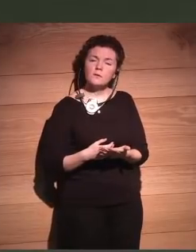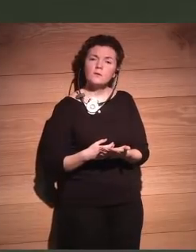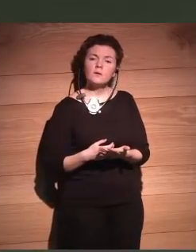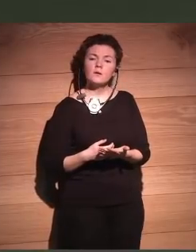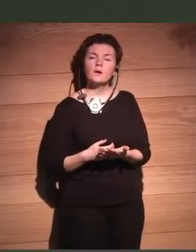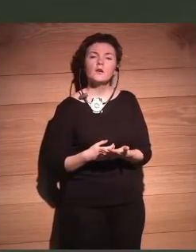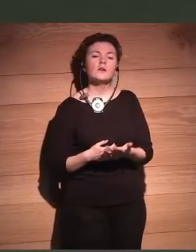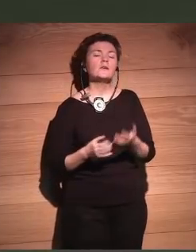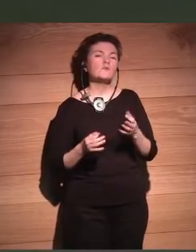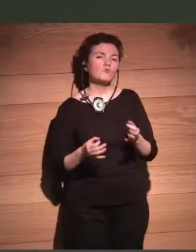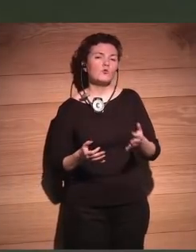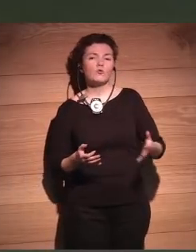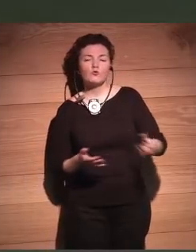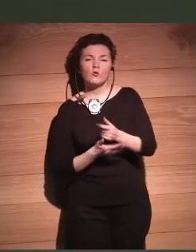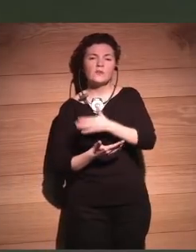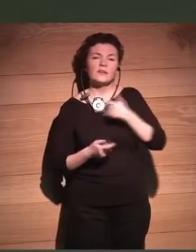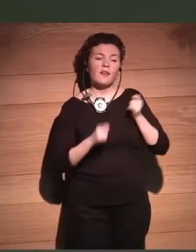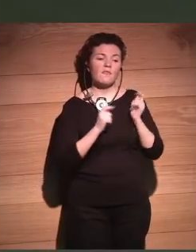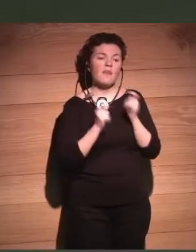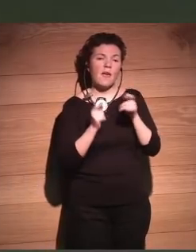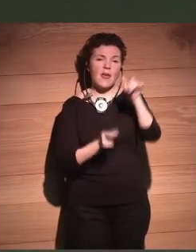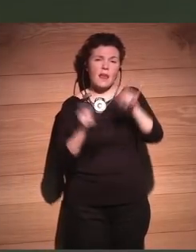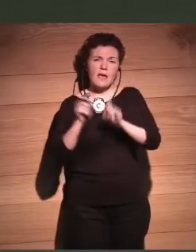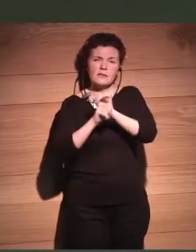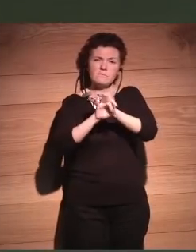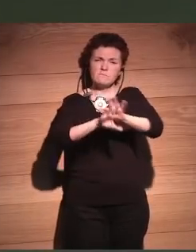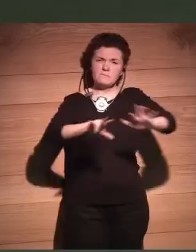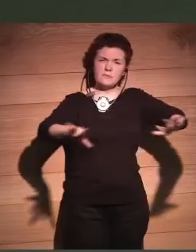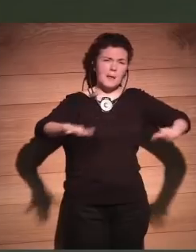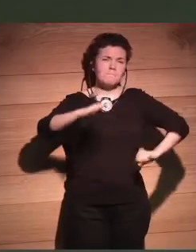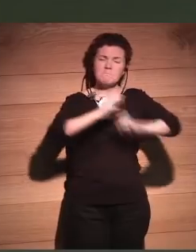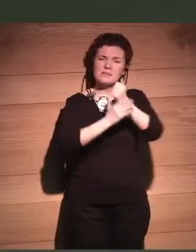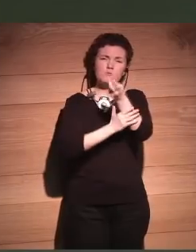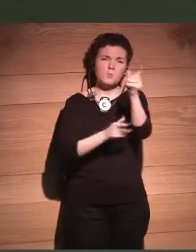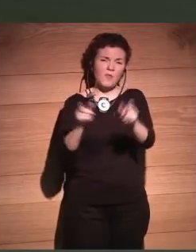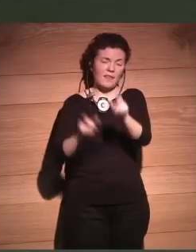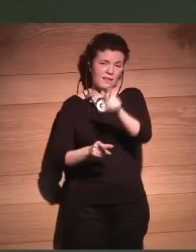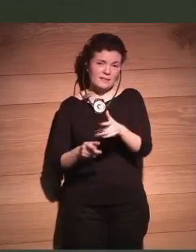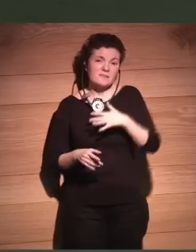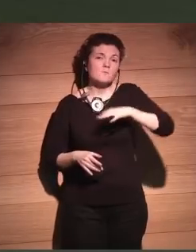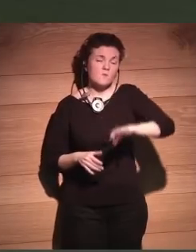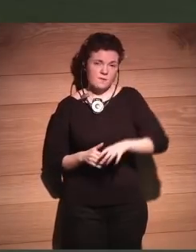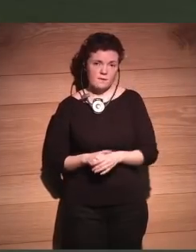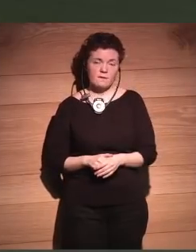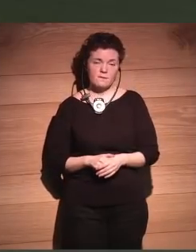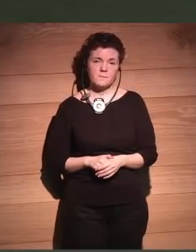lo vamos a querer suministrar al mayor número de personas que podamos. Es decir,